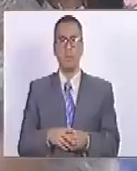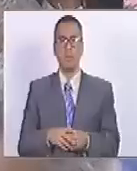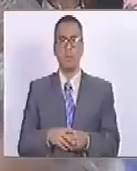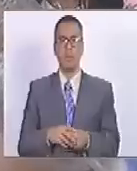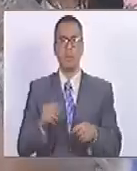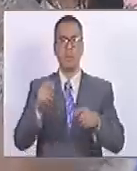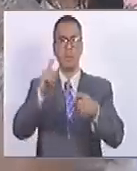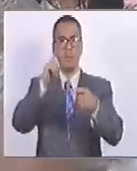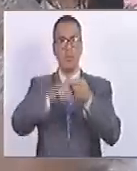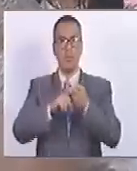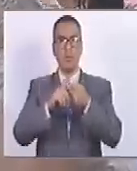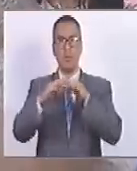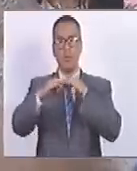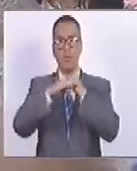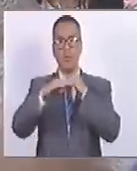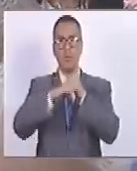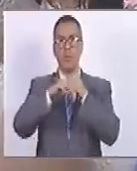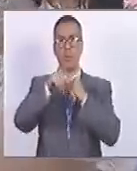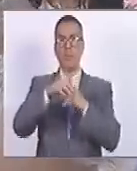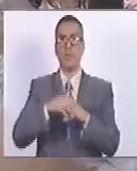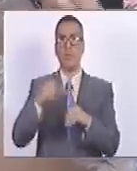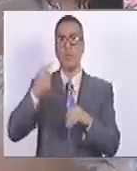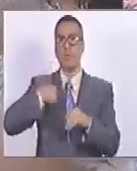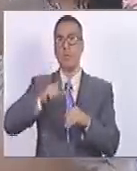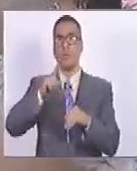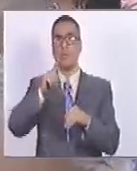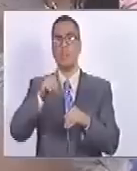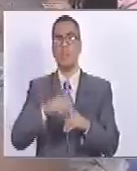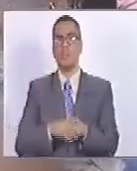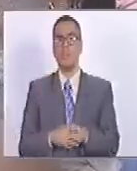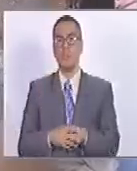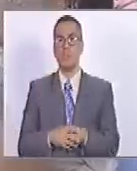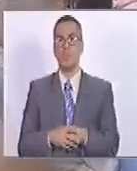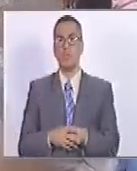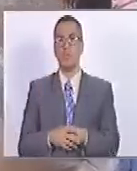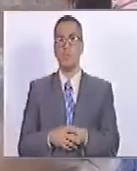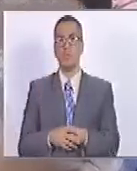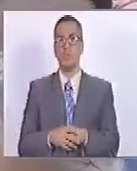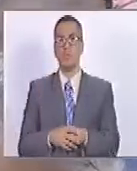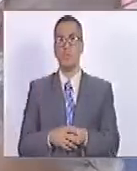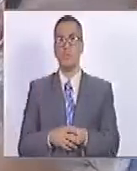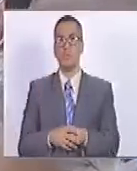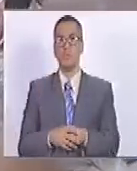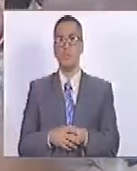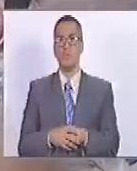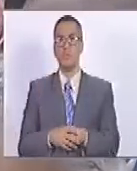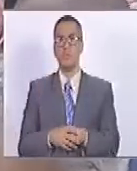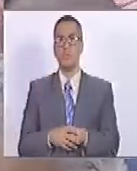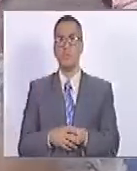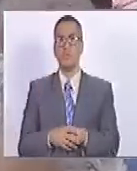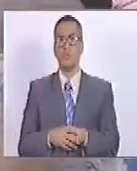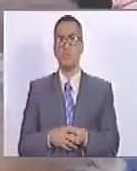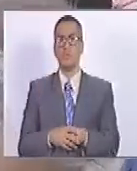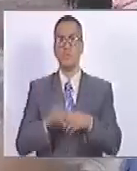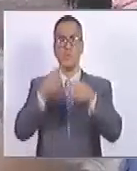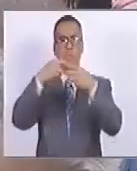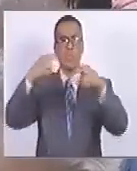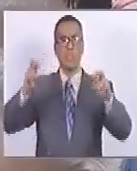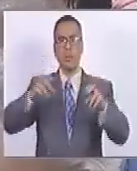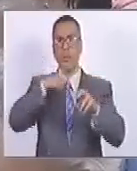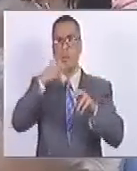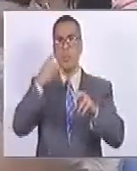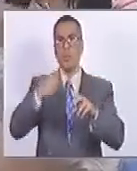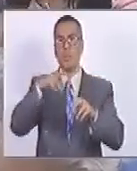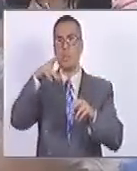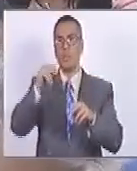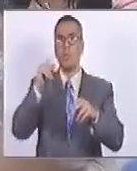el matrimonio igualitario, que tiene que ver con, digamos, que los temas políticos que no